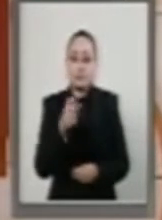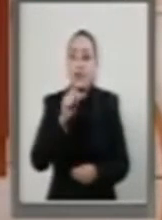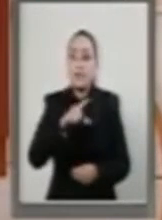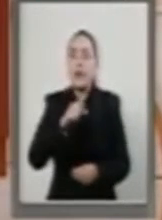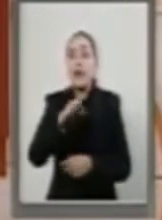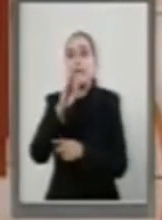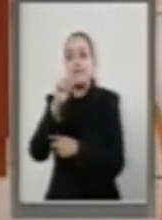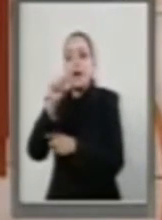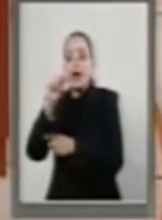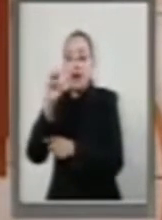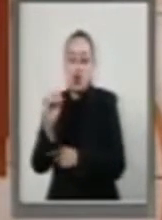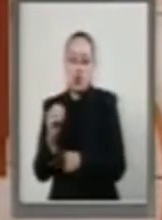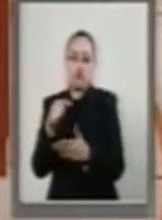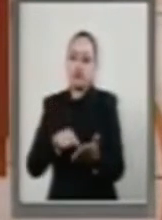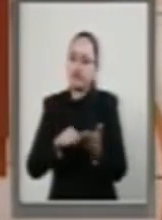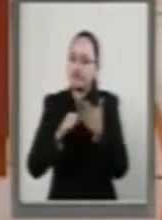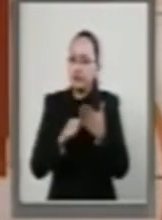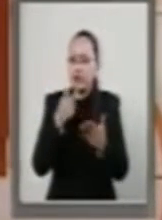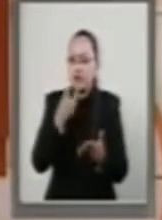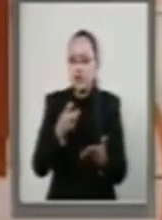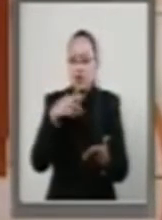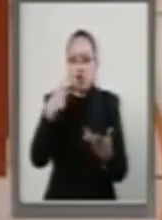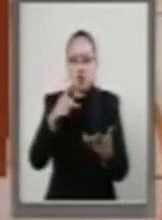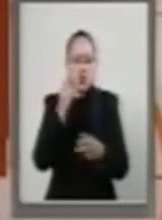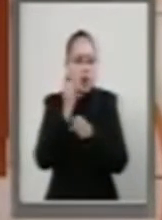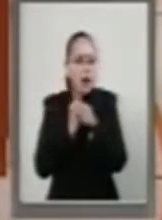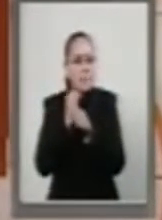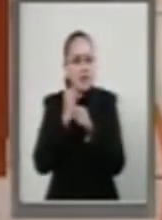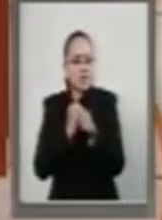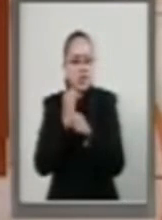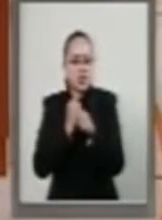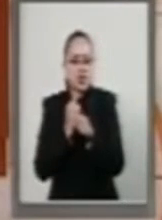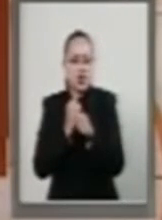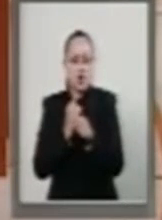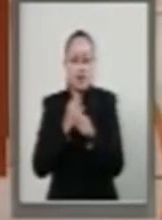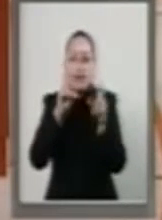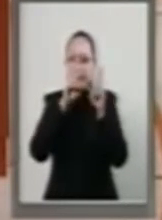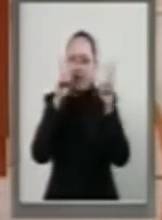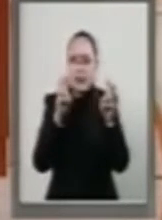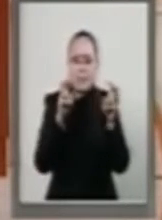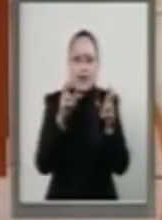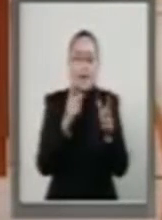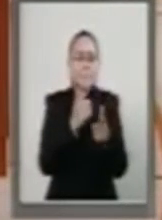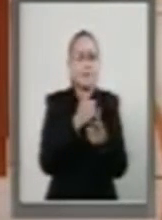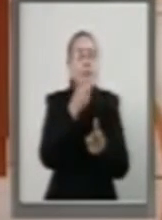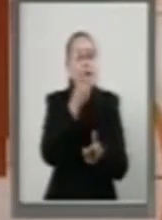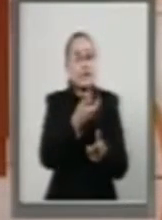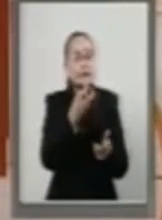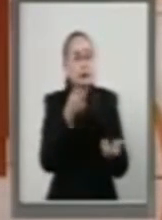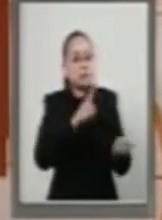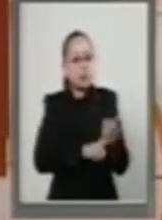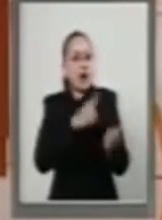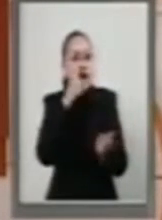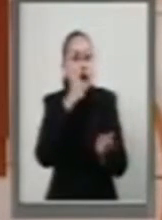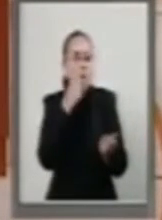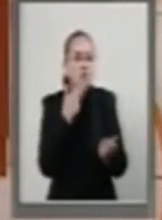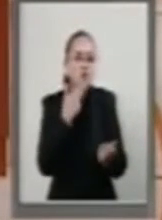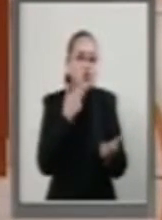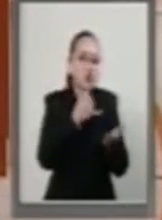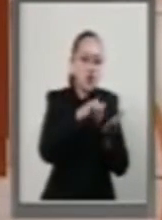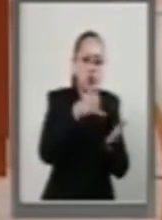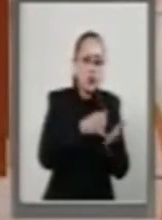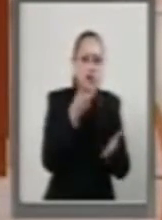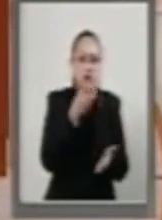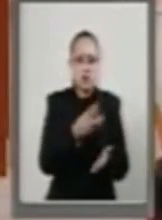FAO afirma en su estudio Liberar el potencial hídrico de la agricultura, que los